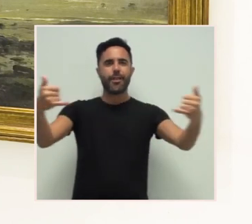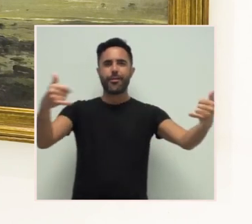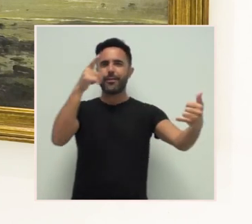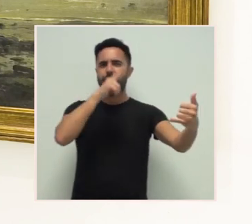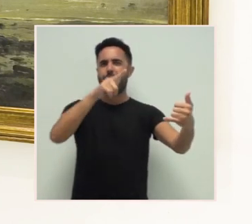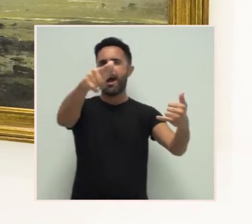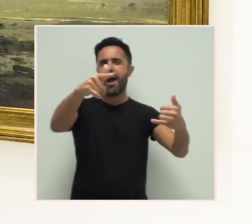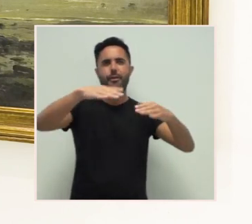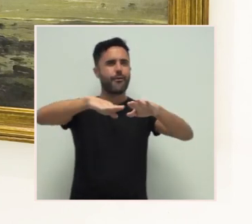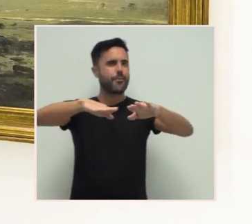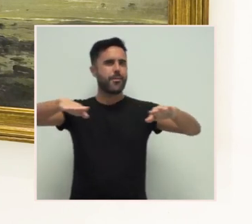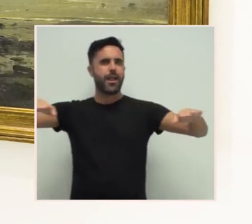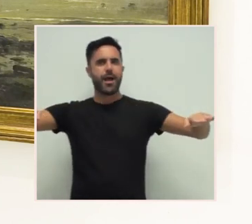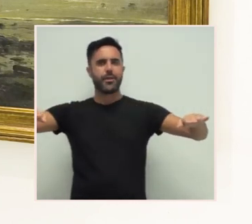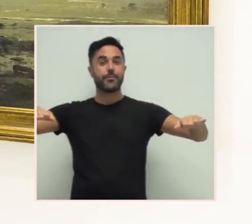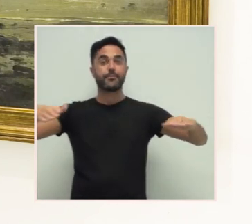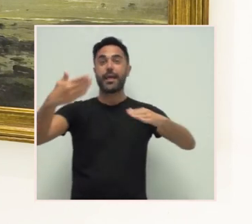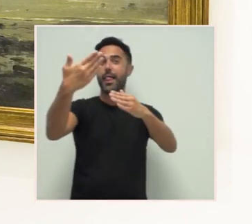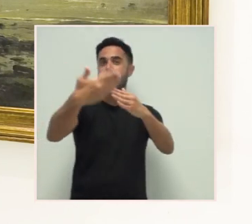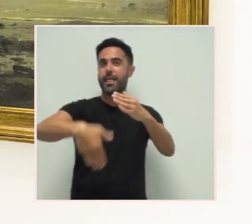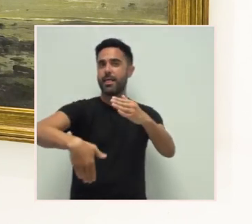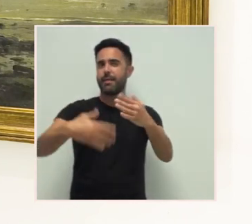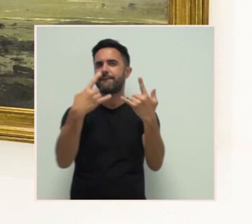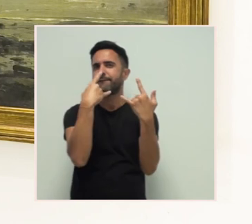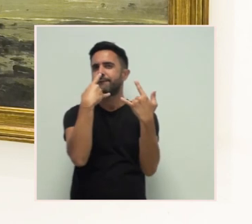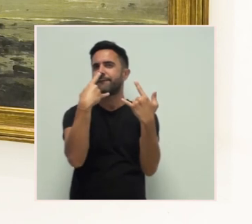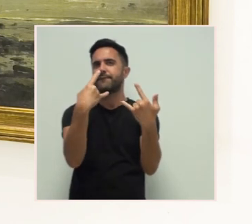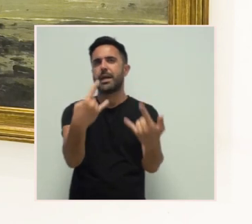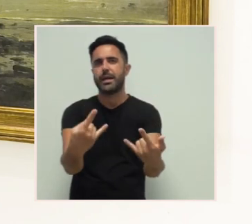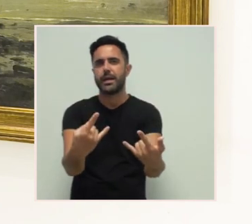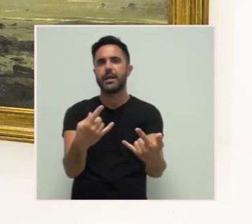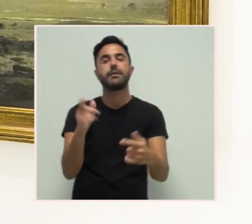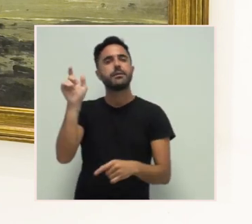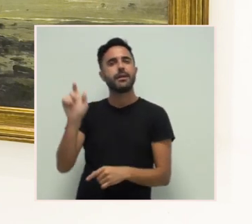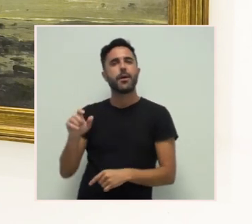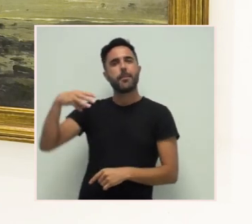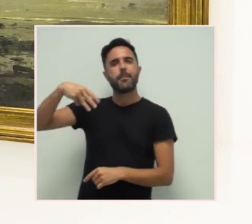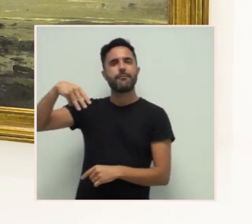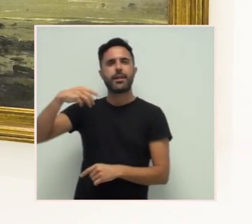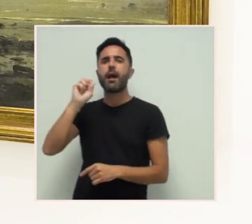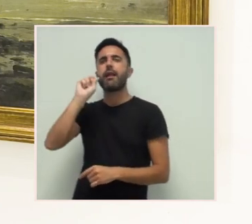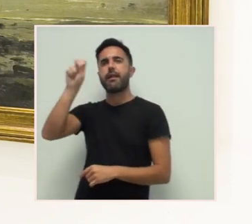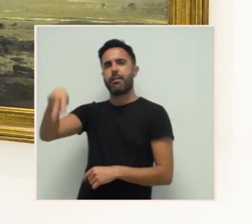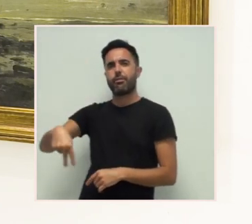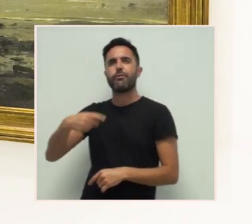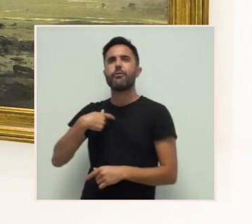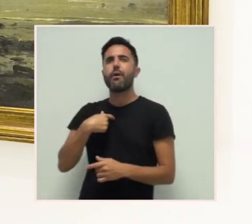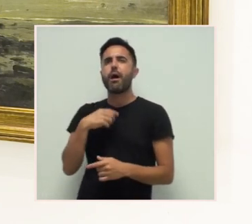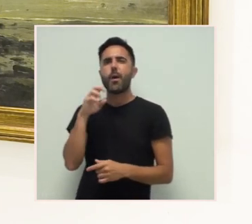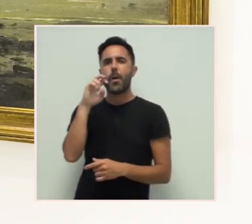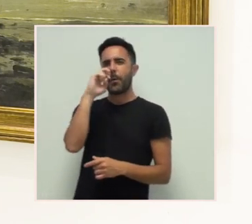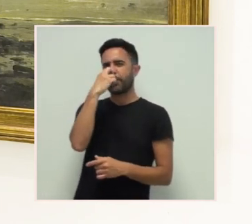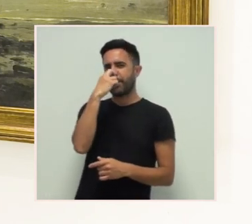sempre plano. O infinito atrae, e Meifrén ten razón ao sentir a curiosidade do inmenso e do